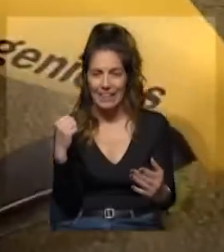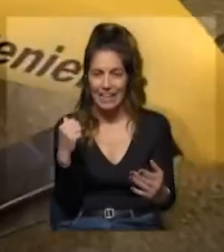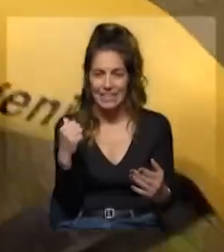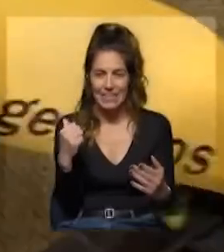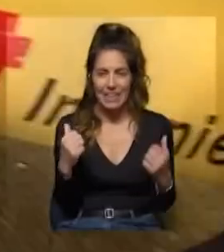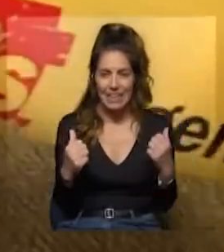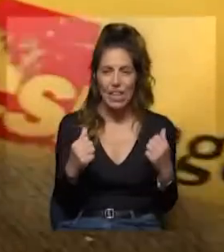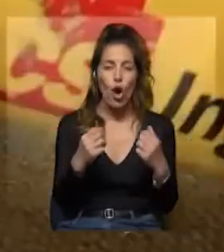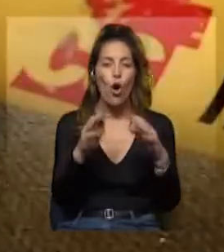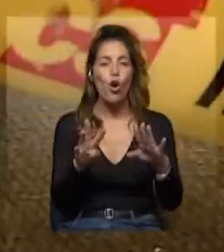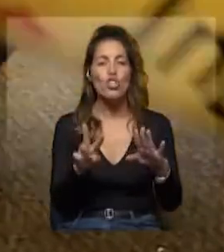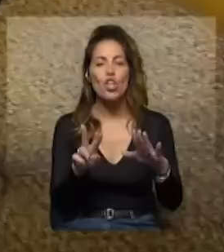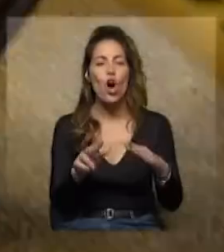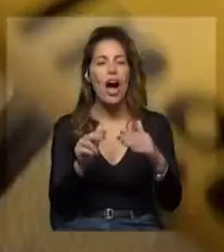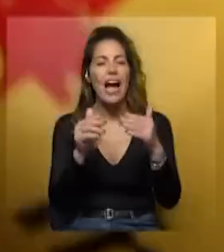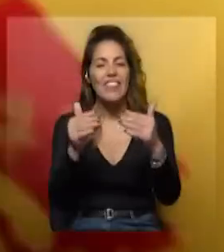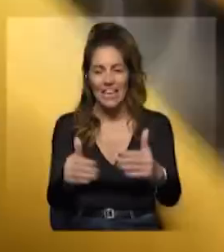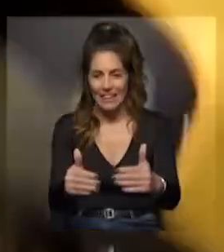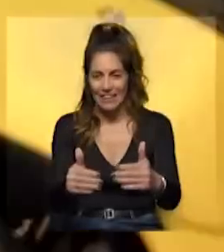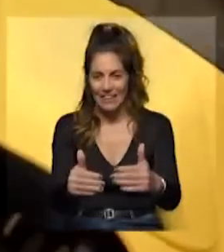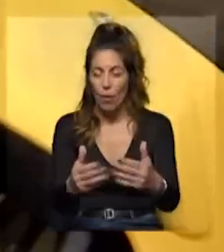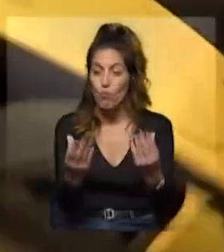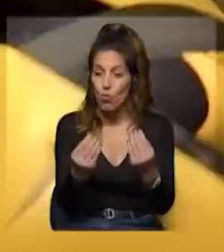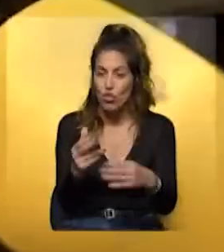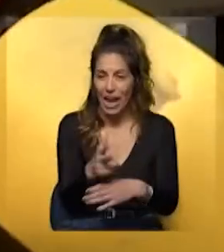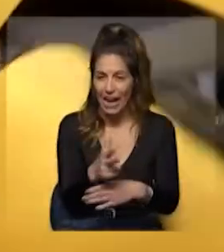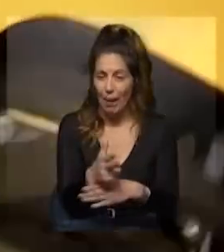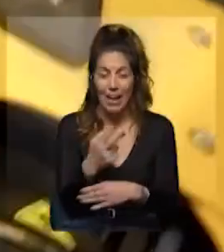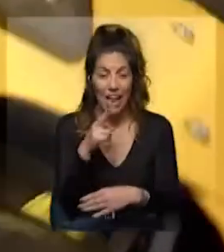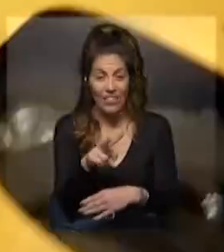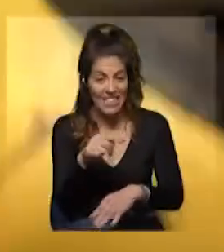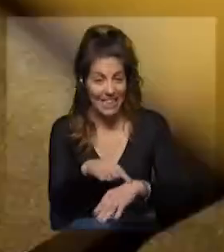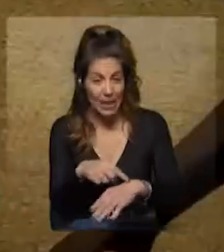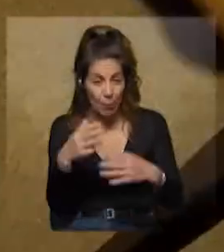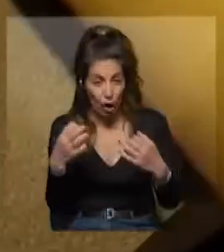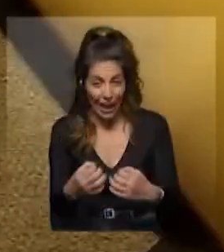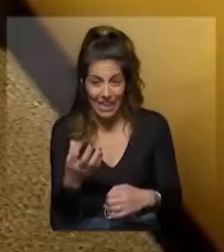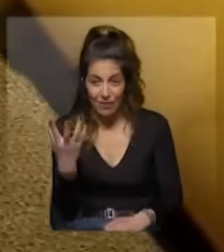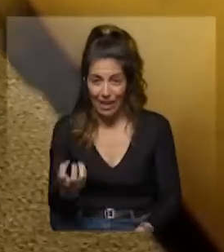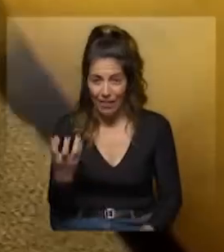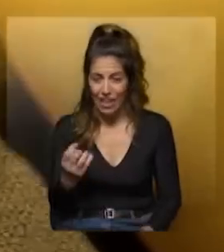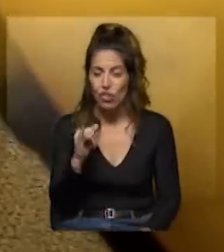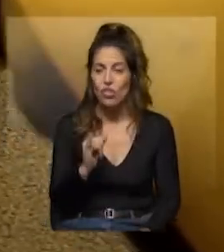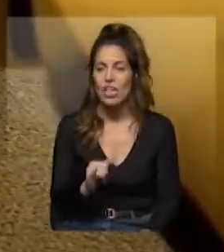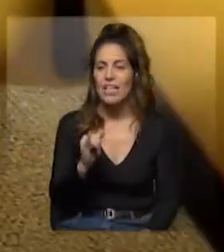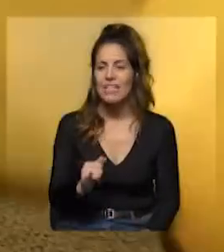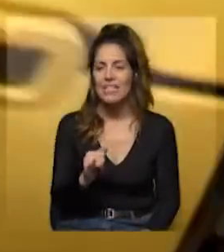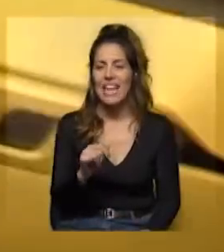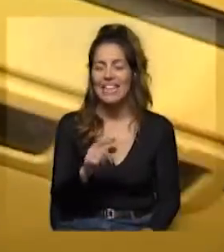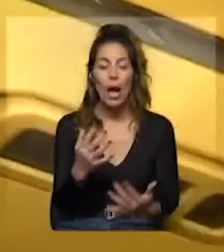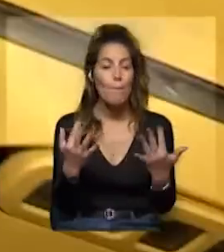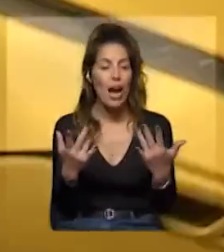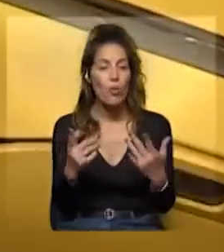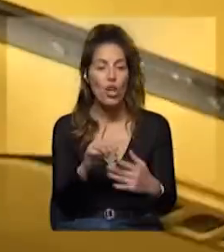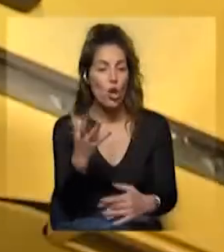derecha y ocho adelante son muchas cámaras esas cámaras además las ves en tiempo real y va grabando exactamente nosotros en esta modalidad que estamos usando que es la manual no